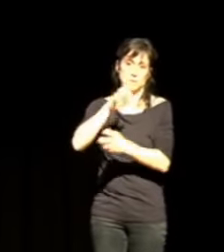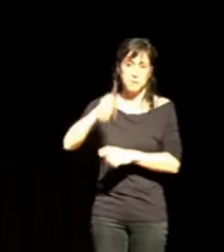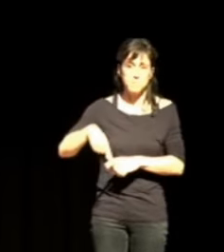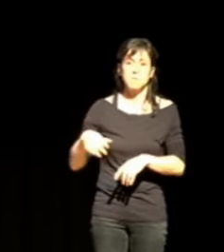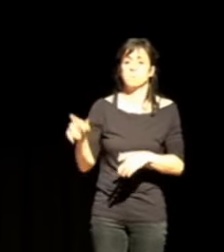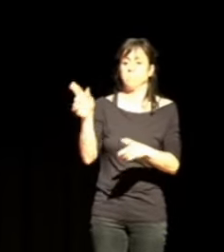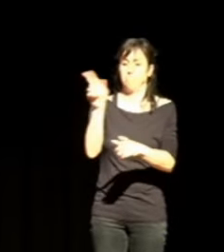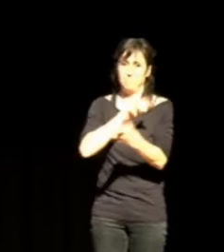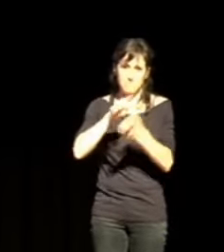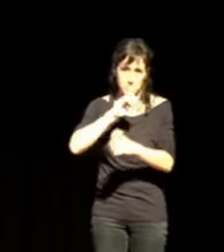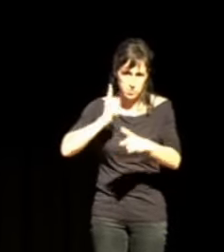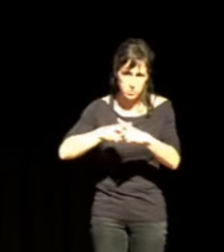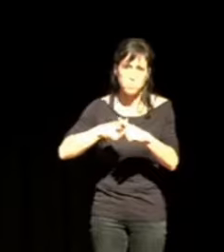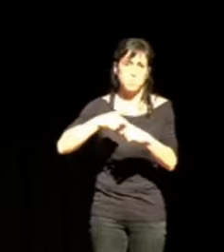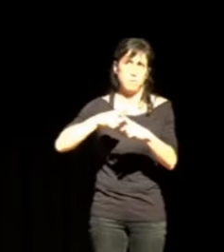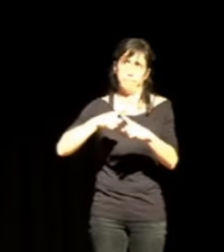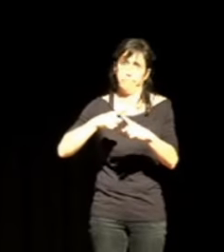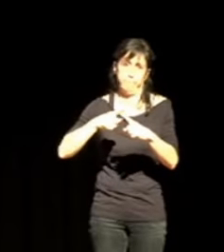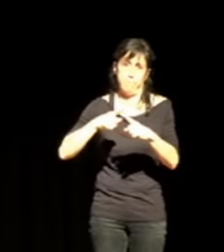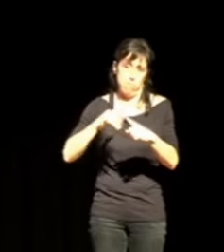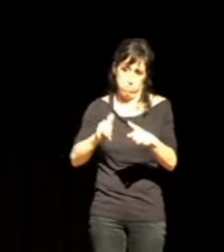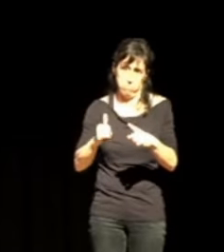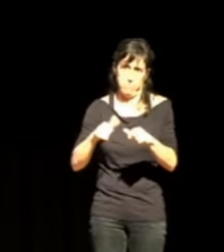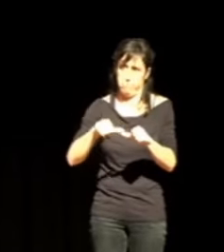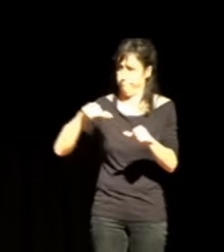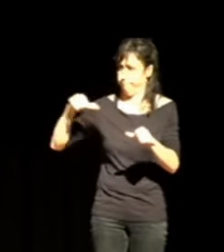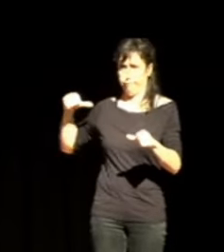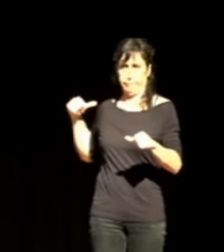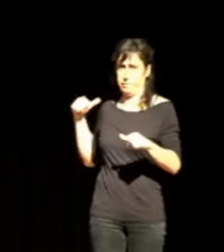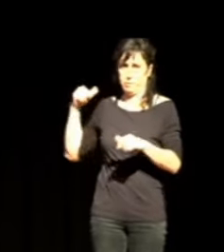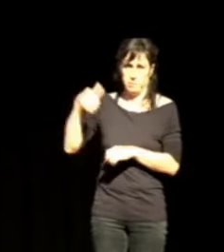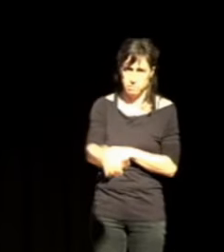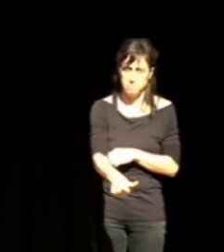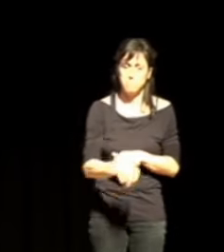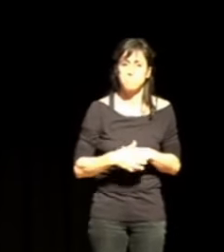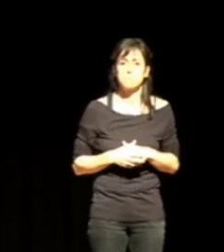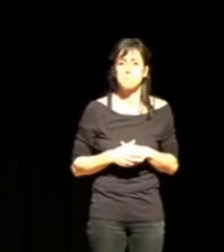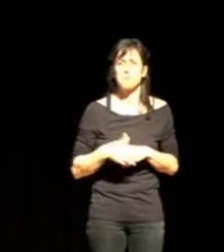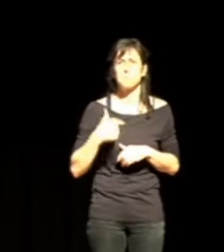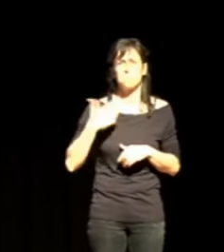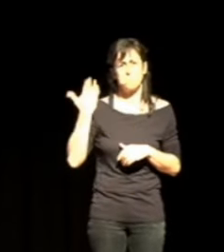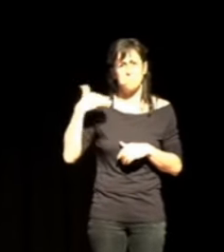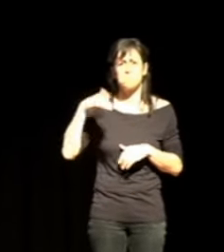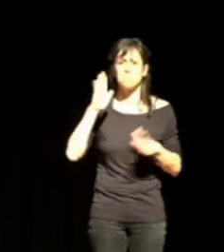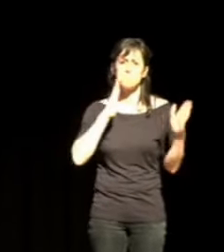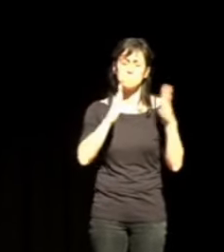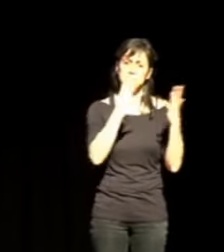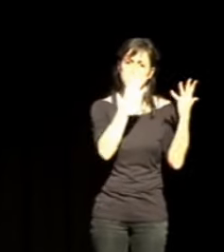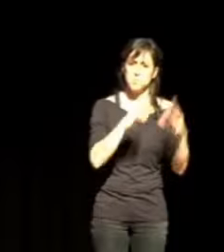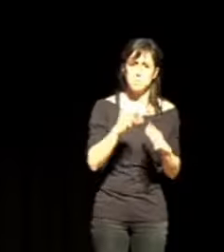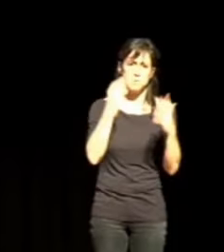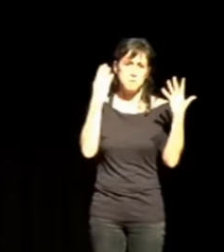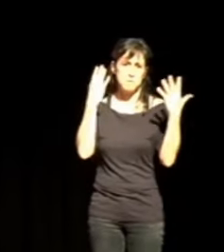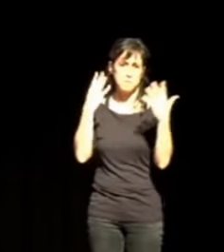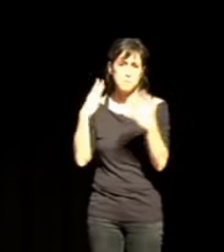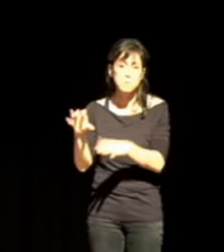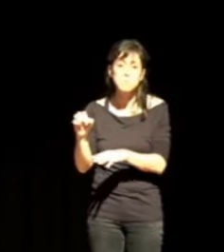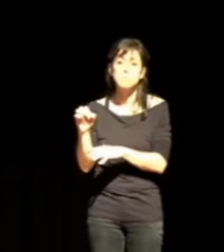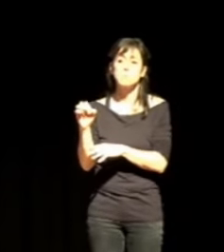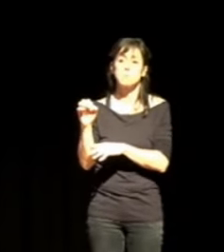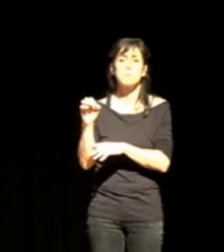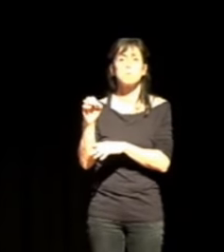Violencia sexual ha habido siempre. Cuando yo en los 80 y en los 70 tenía consultas, especialmente